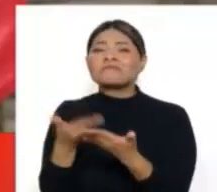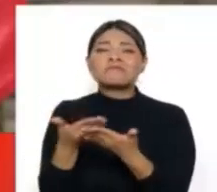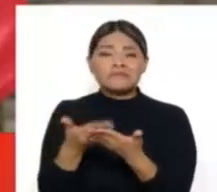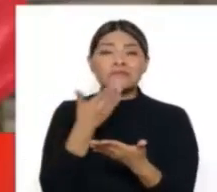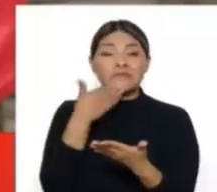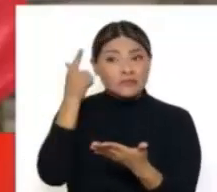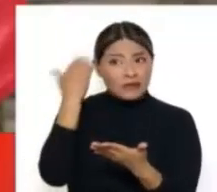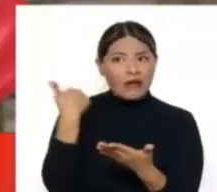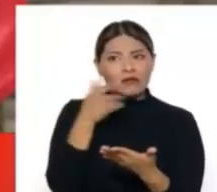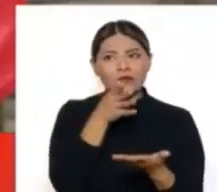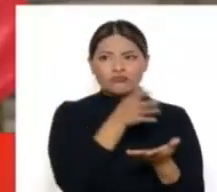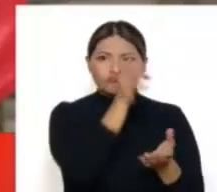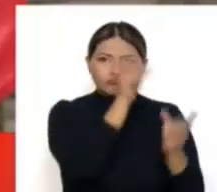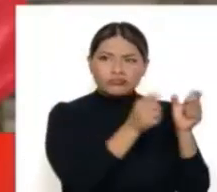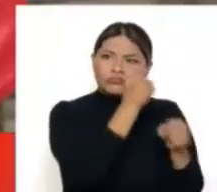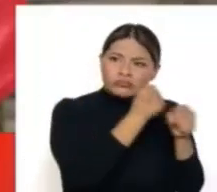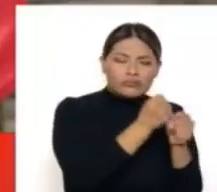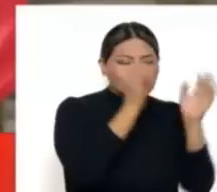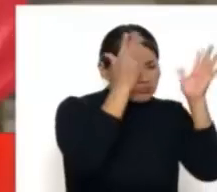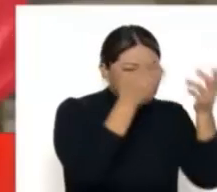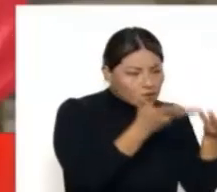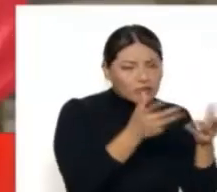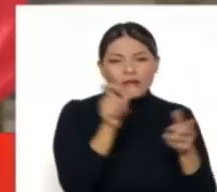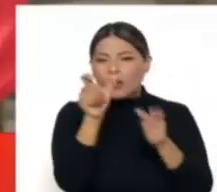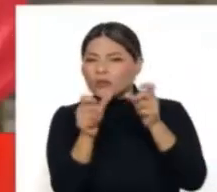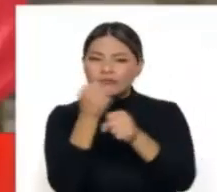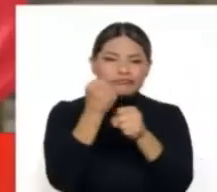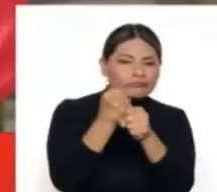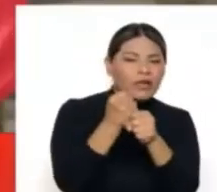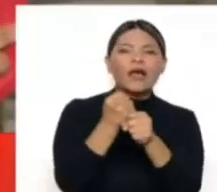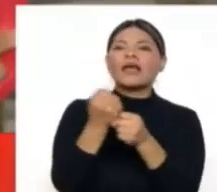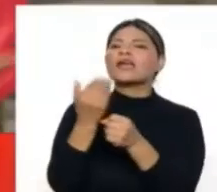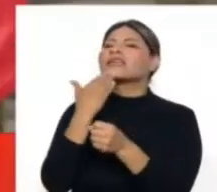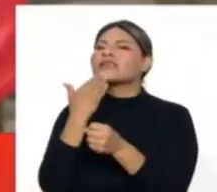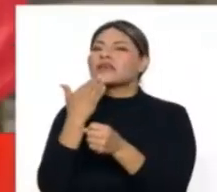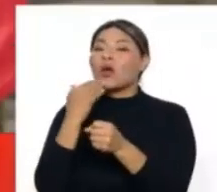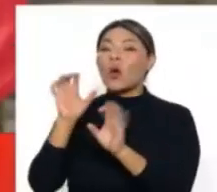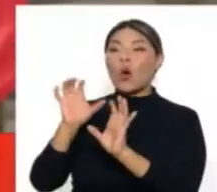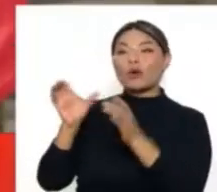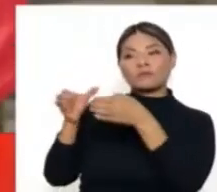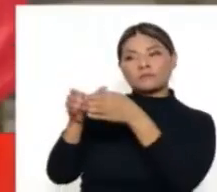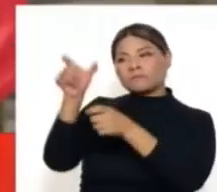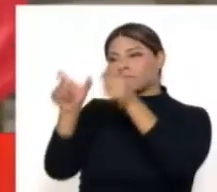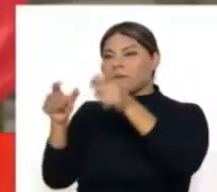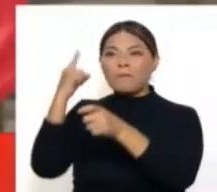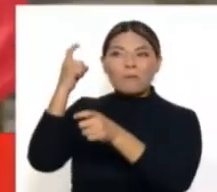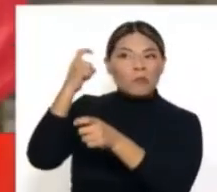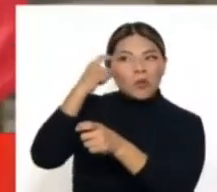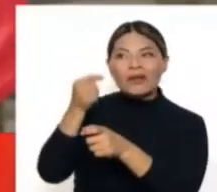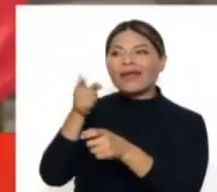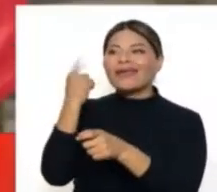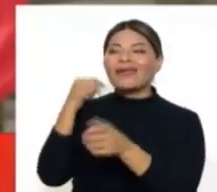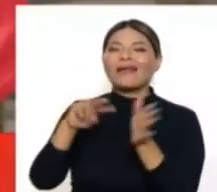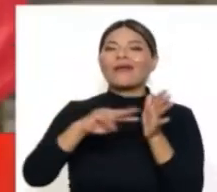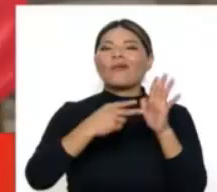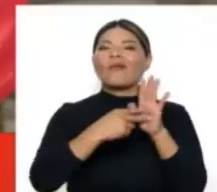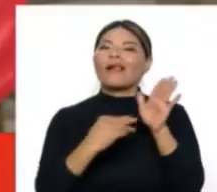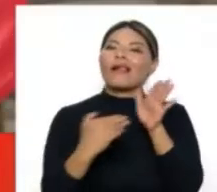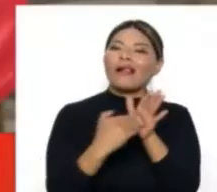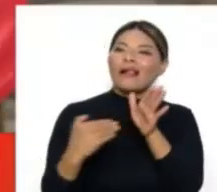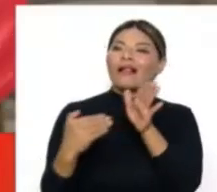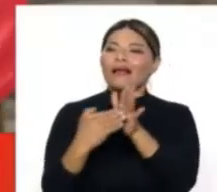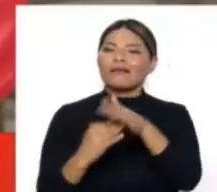están trabajando y estamos trabajando por el bienestar del país y qué políticos ponen obstáculos